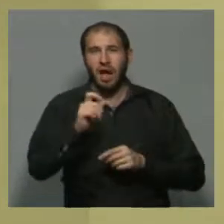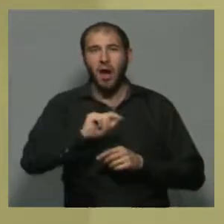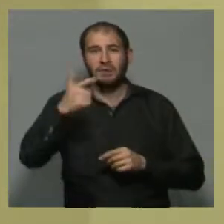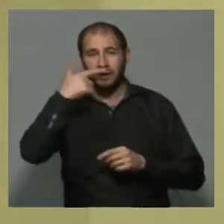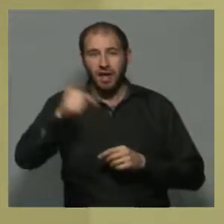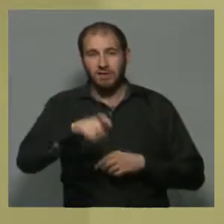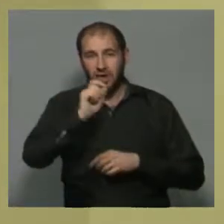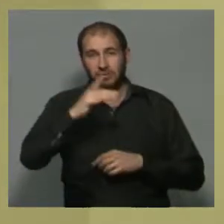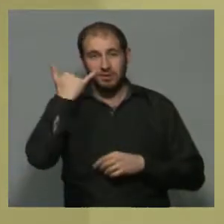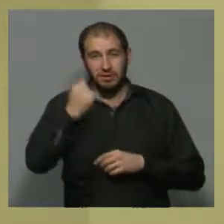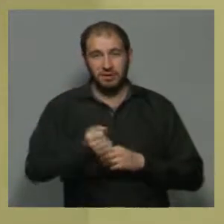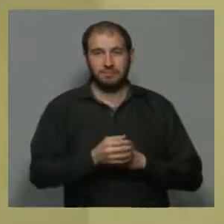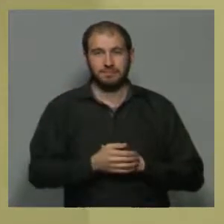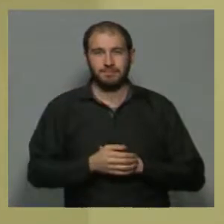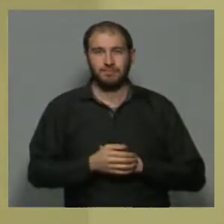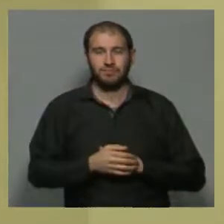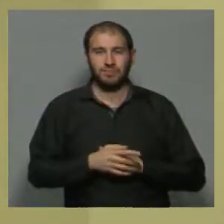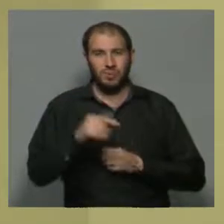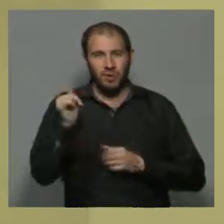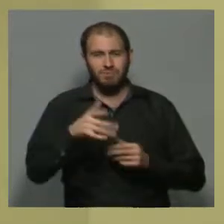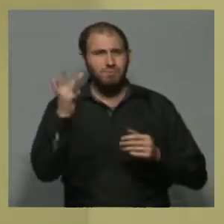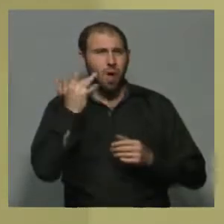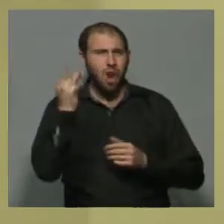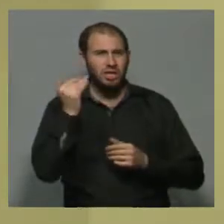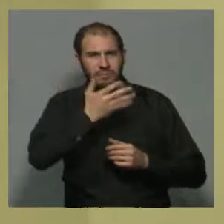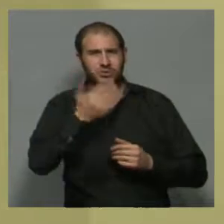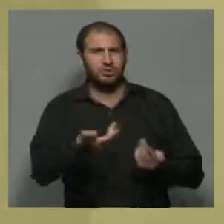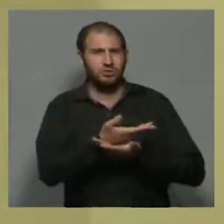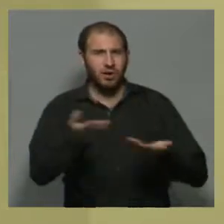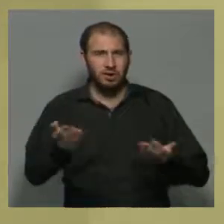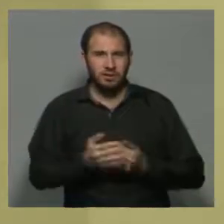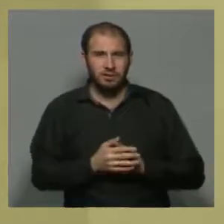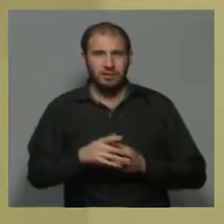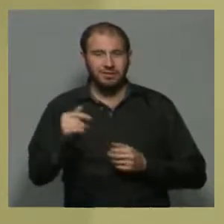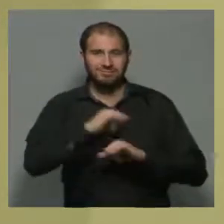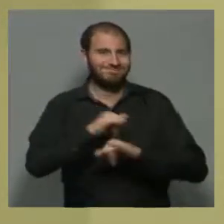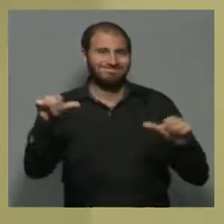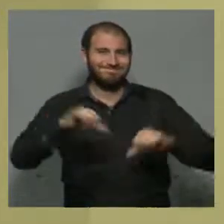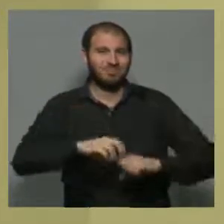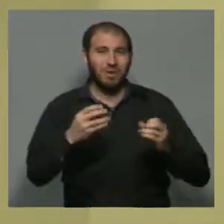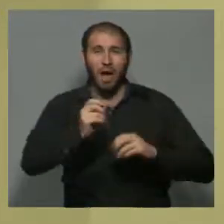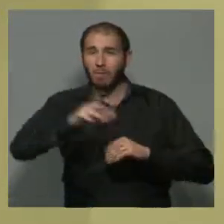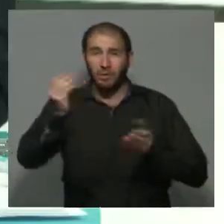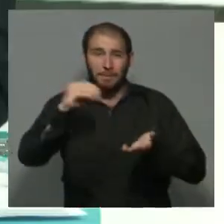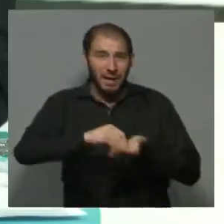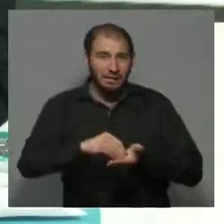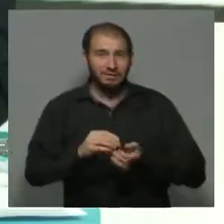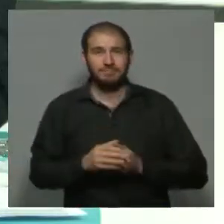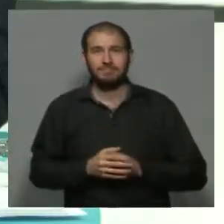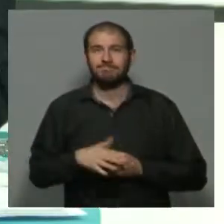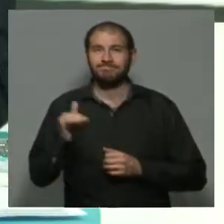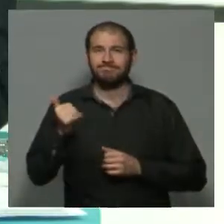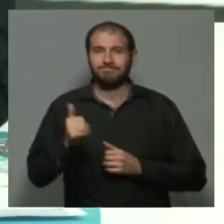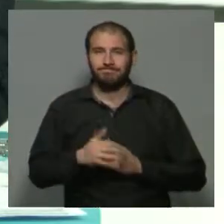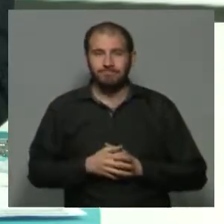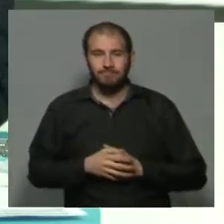de las naftas que la verdad que dejó bastante molestos a los usuarios y no hay muy buenas noticias porque hay más aumentos que se vienen. Sí,